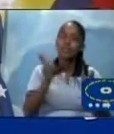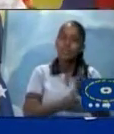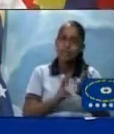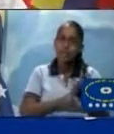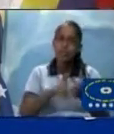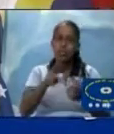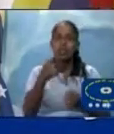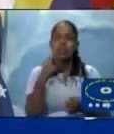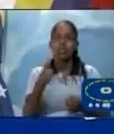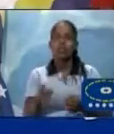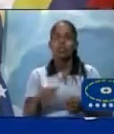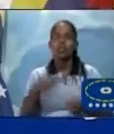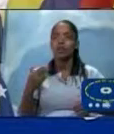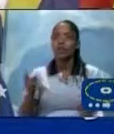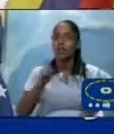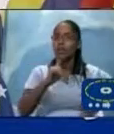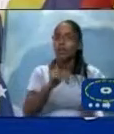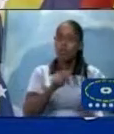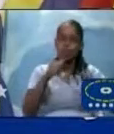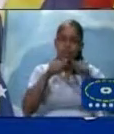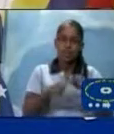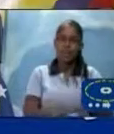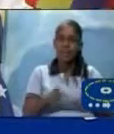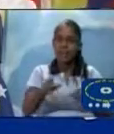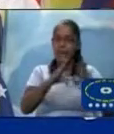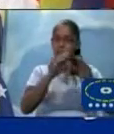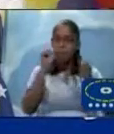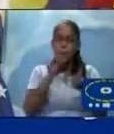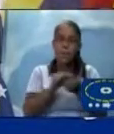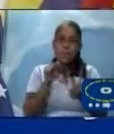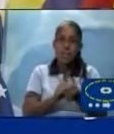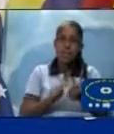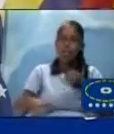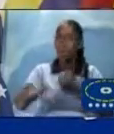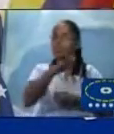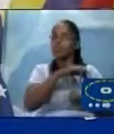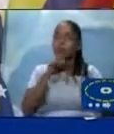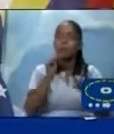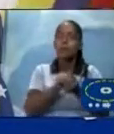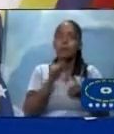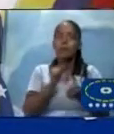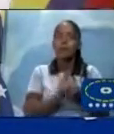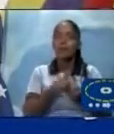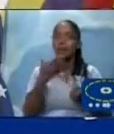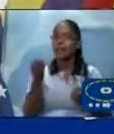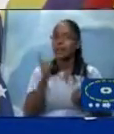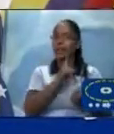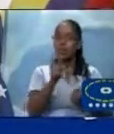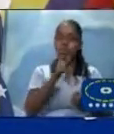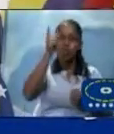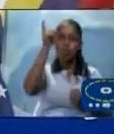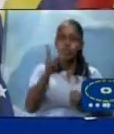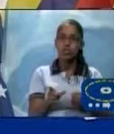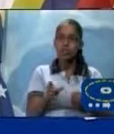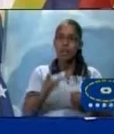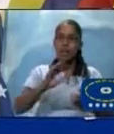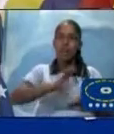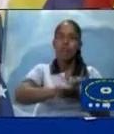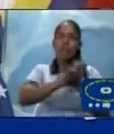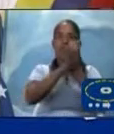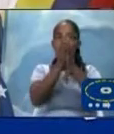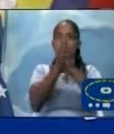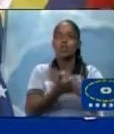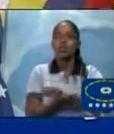os digo que no quedará piedra sobre piedra que no sea